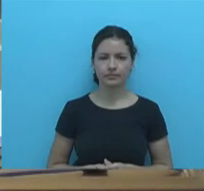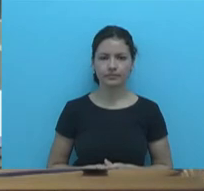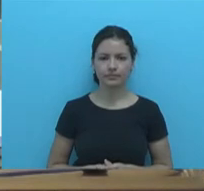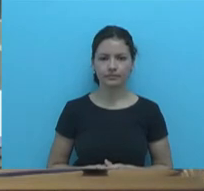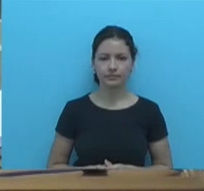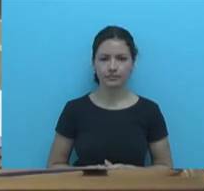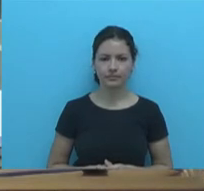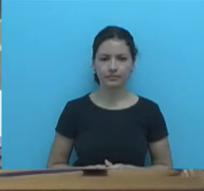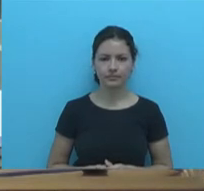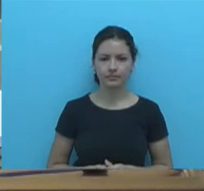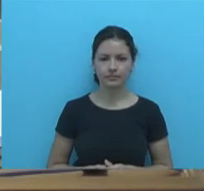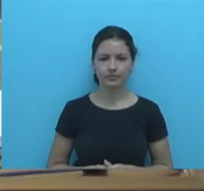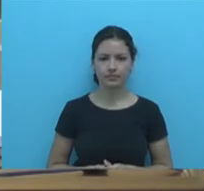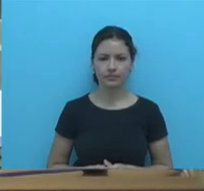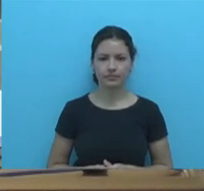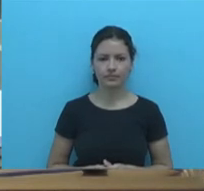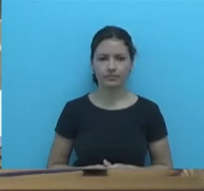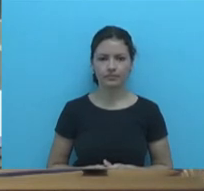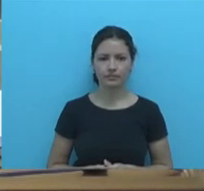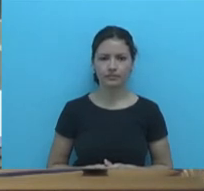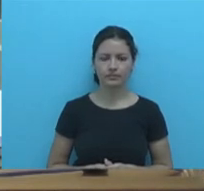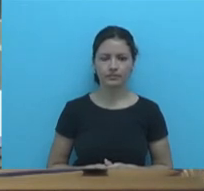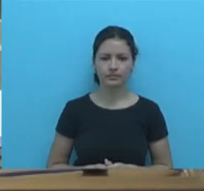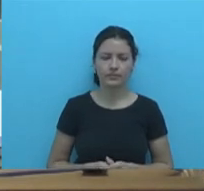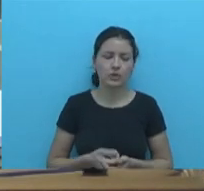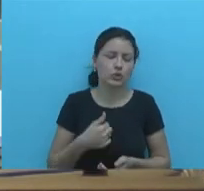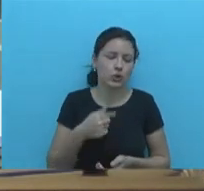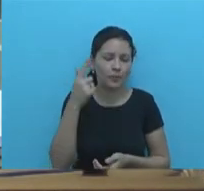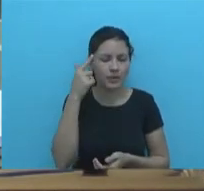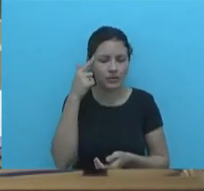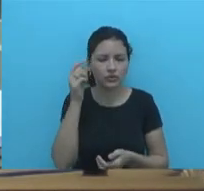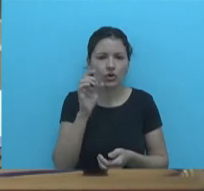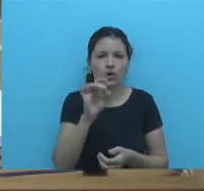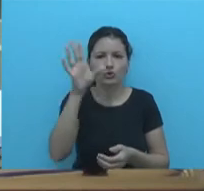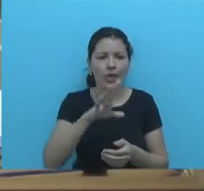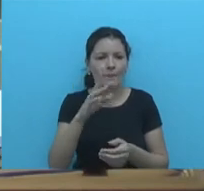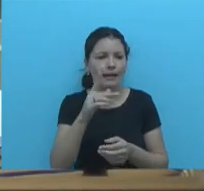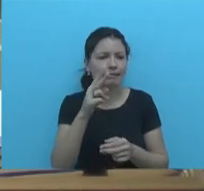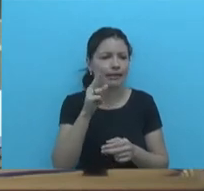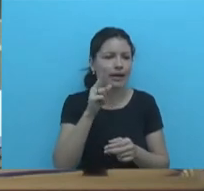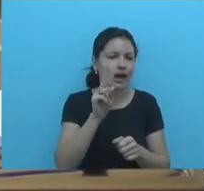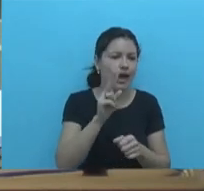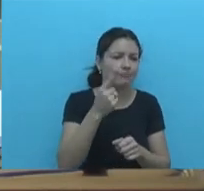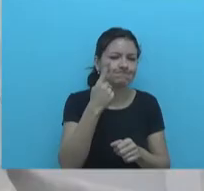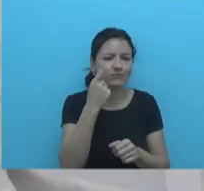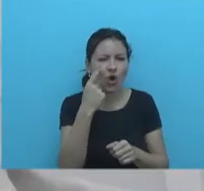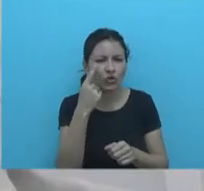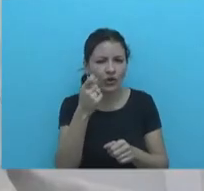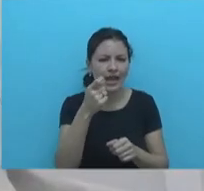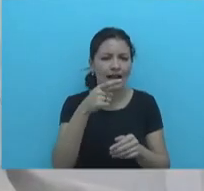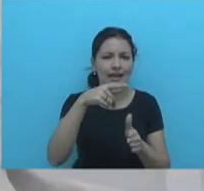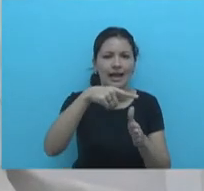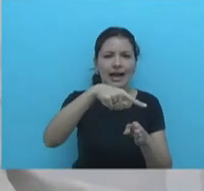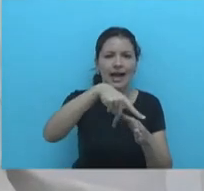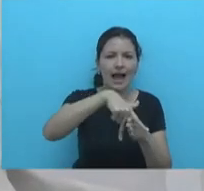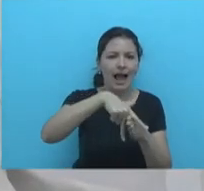Regular solamente la capacidad que puede llegar a soportar el animal. Ya que si está en buenas condiciones, no le puedes retirar el animal a la persona. Pero